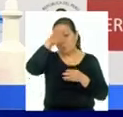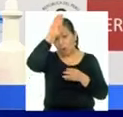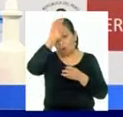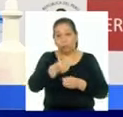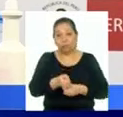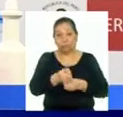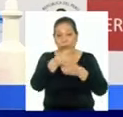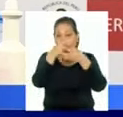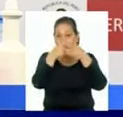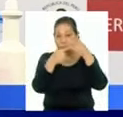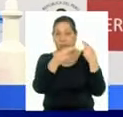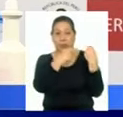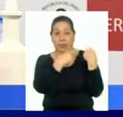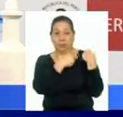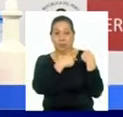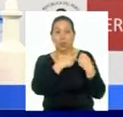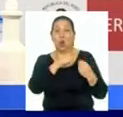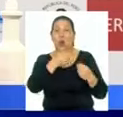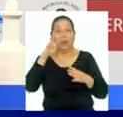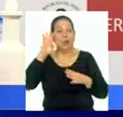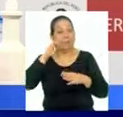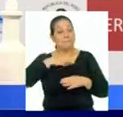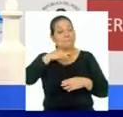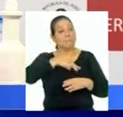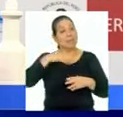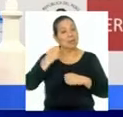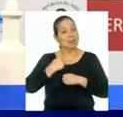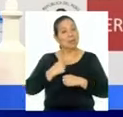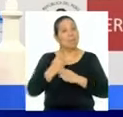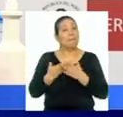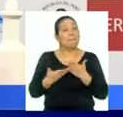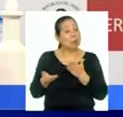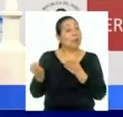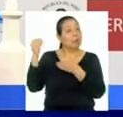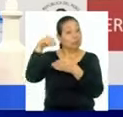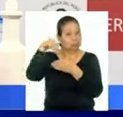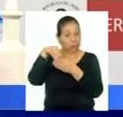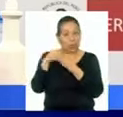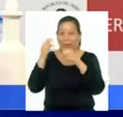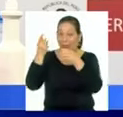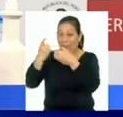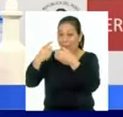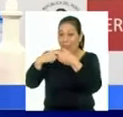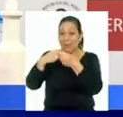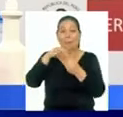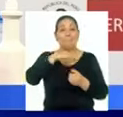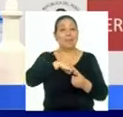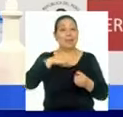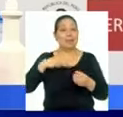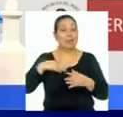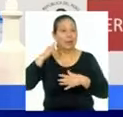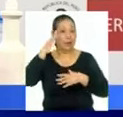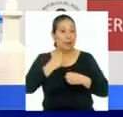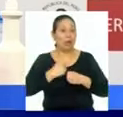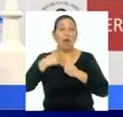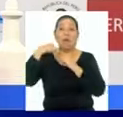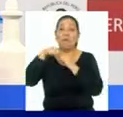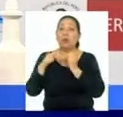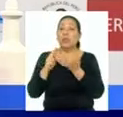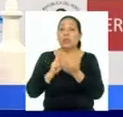Perú. Además, hay otra entidad que no es adscrita, pero es parte de los grandes órganos del Ministerio del Interior, que es el Fondo